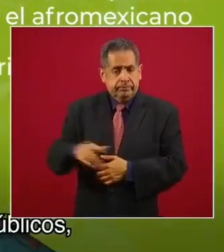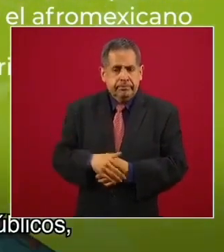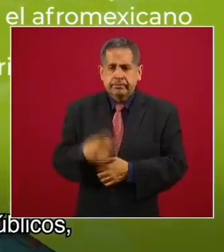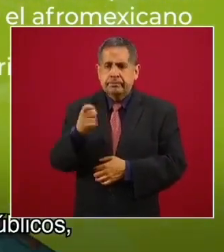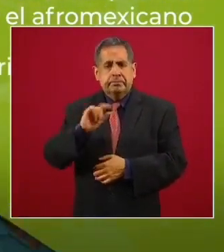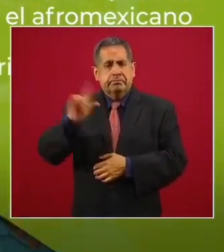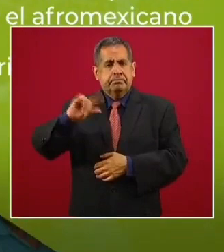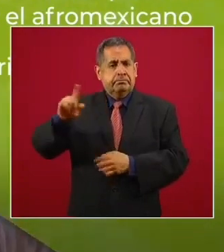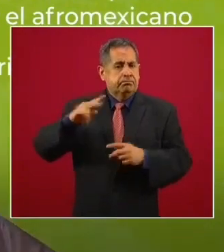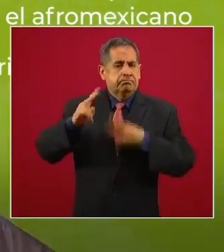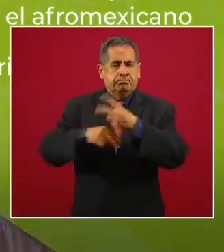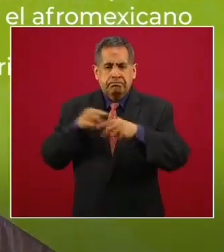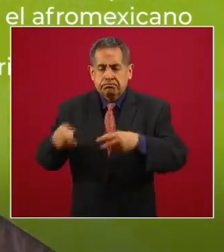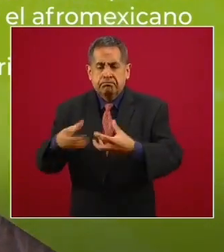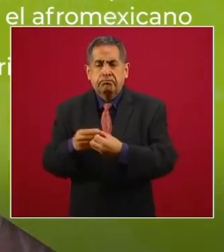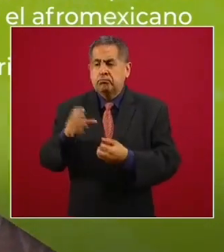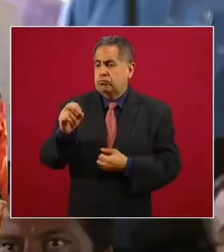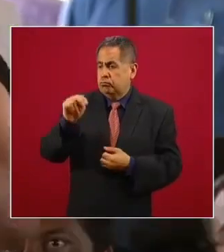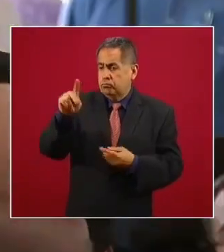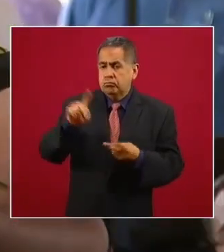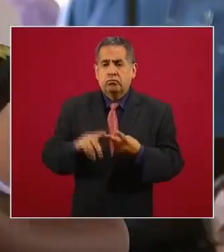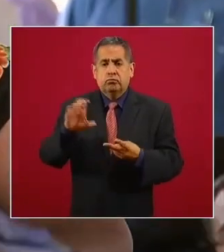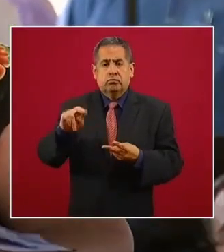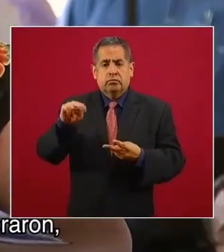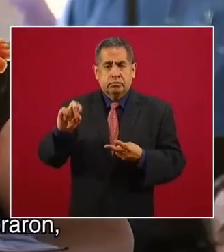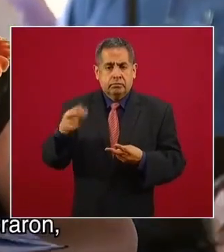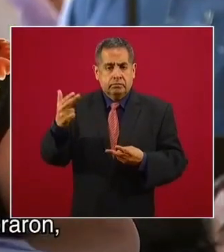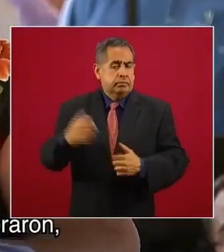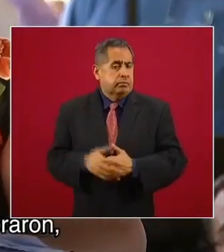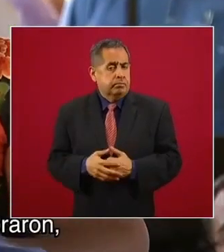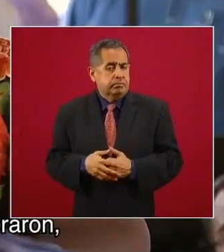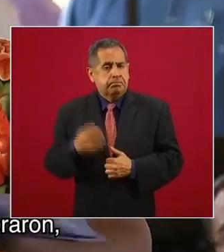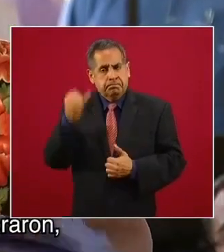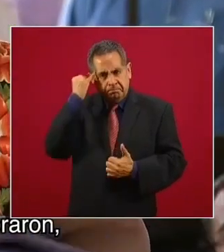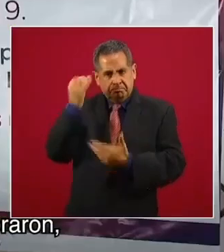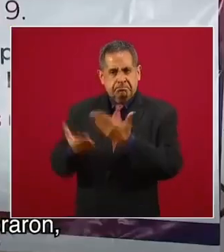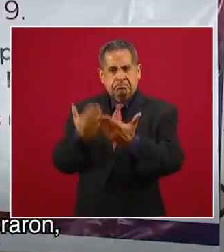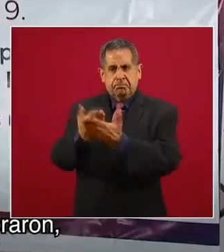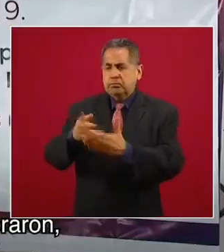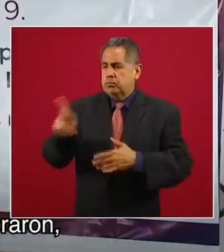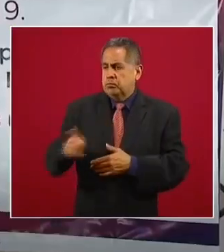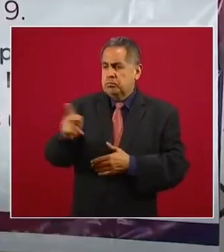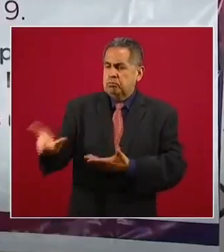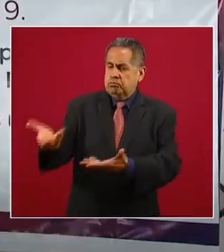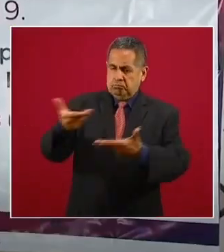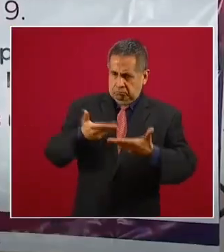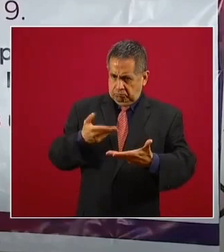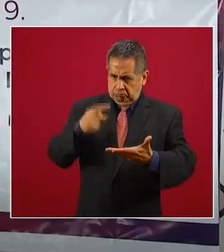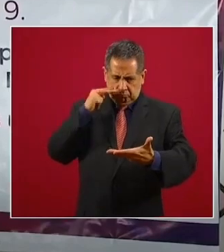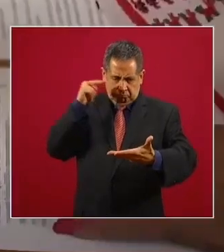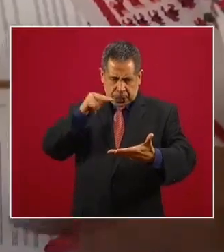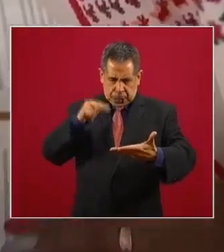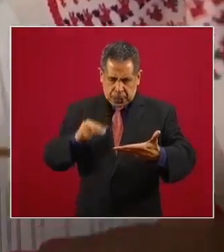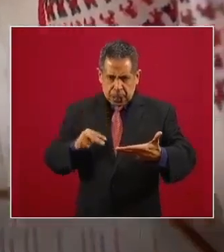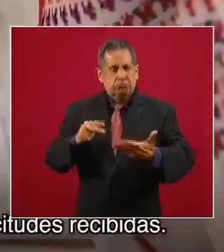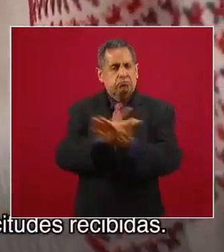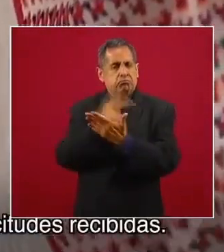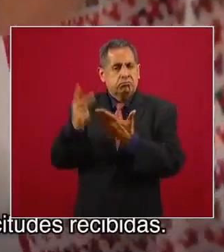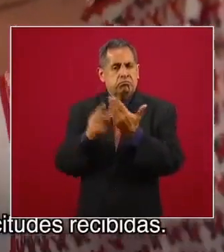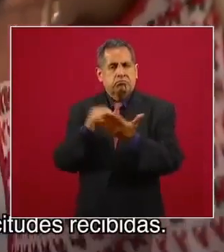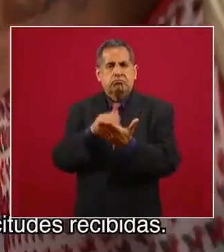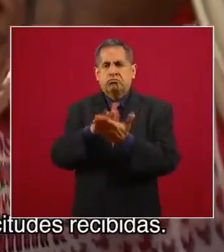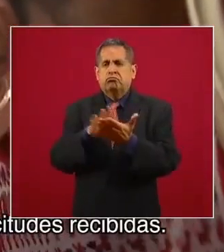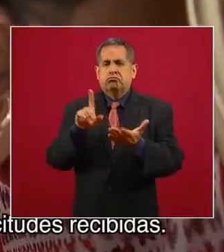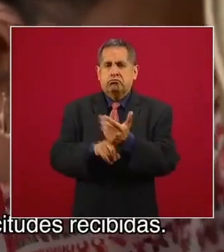servidores públicos, la ONU y la CNDH. Los planteamientos de los pueblos se incorporaron y se aprobó la creación del programa. Se